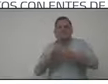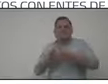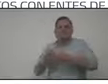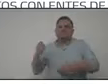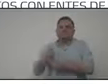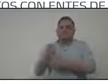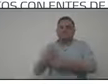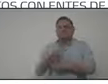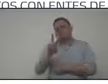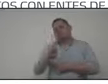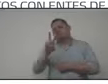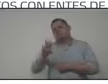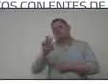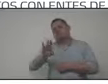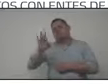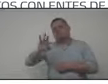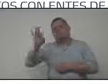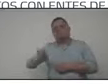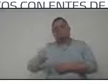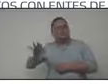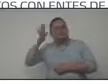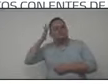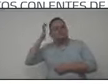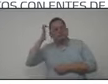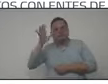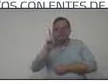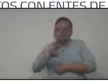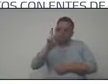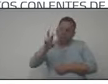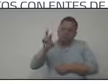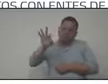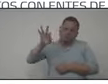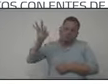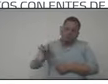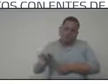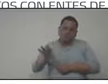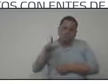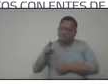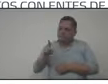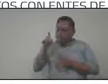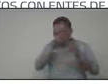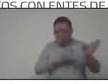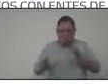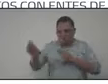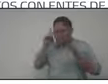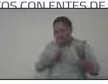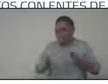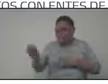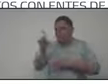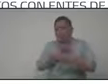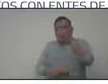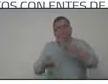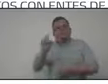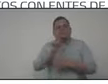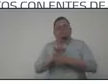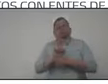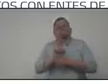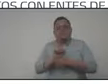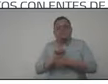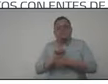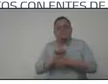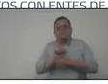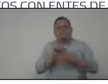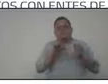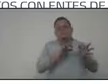cumplimiento del 77%. ¿Por qué el 77%? Porque todos esos planes del año pasado, muchos pasaron